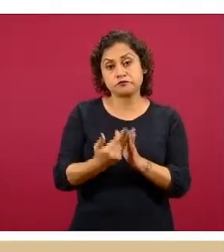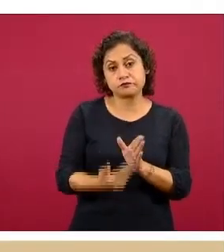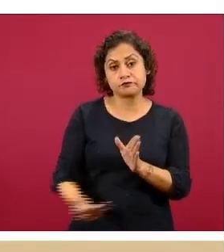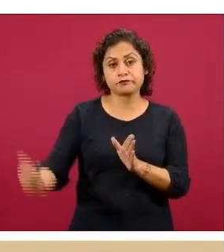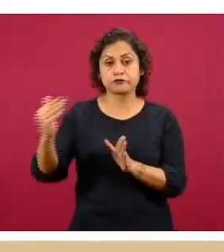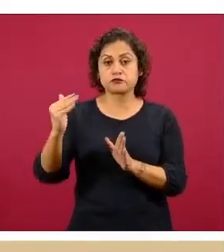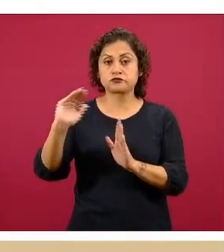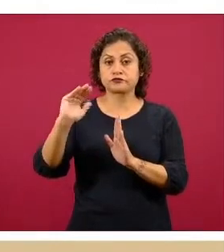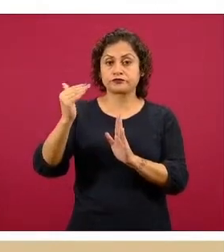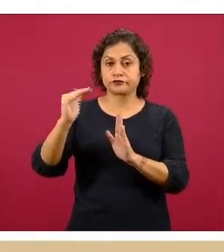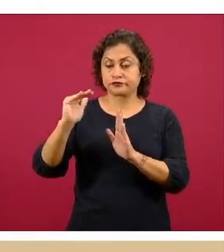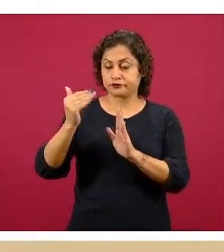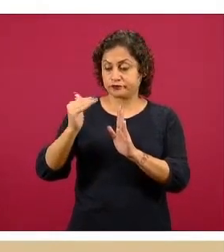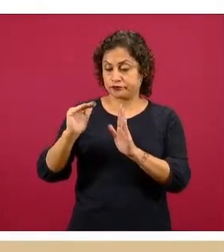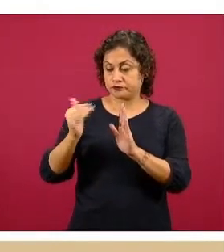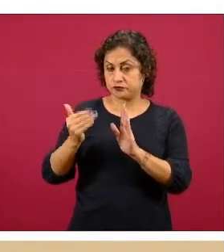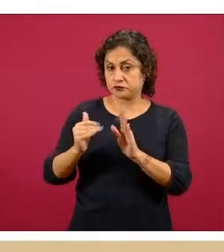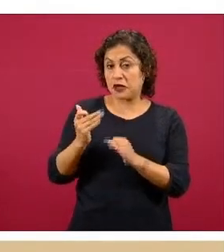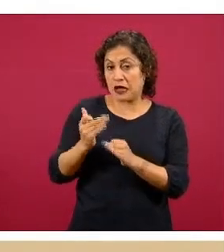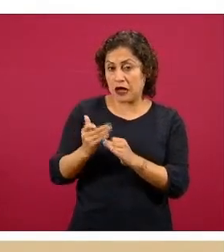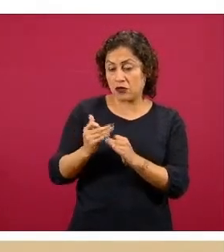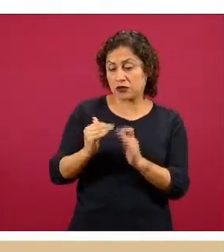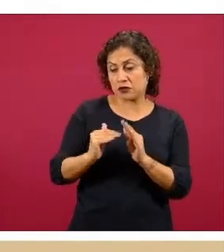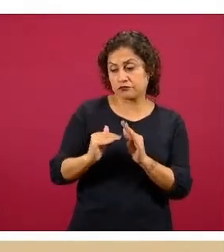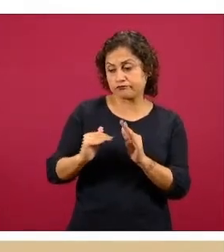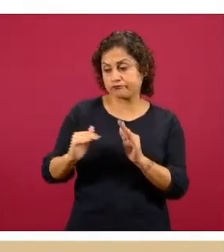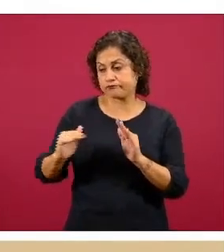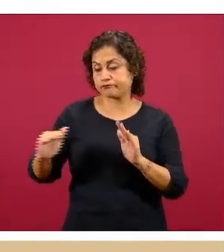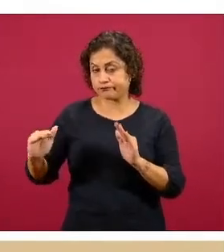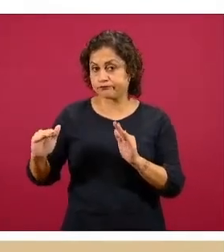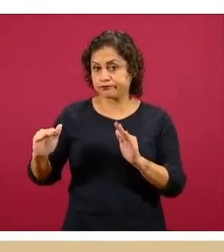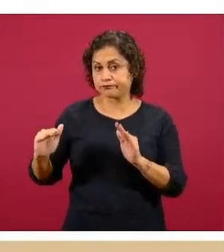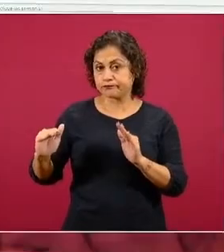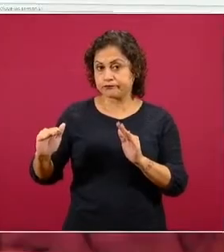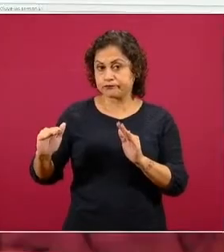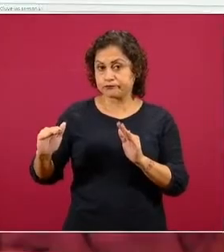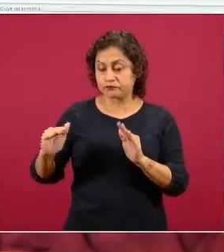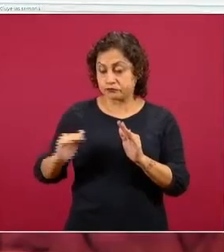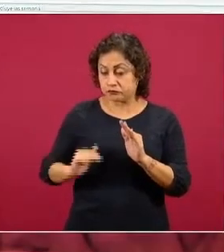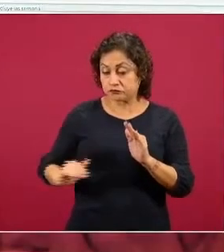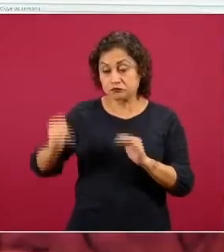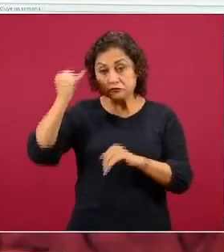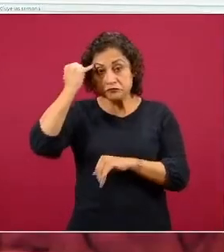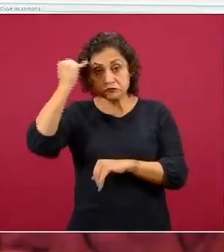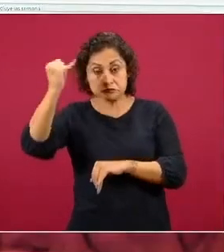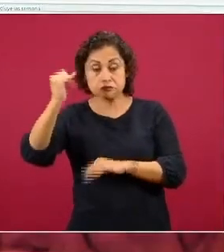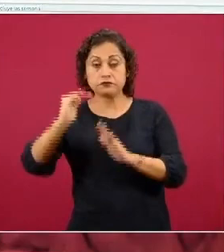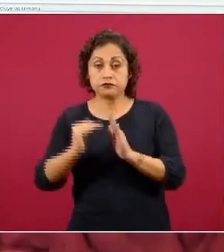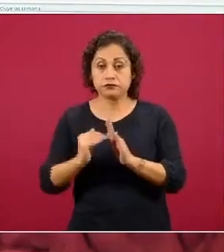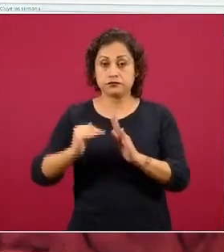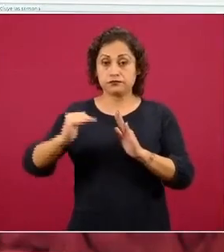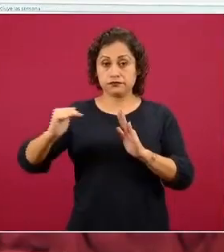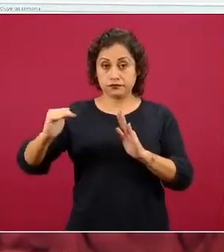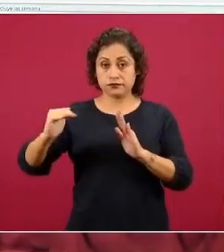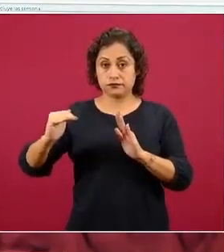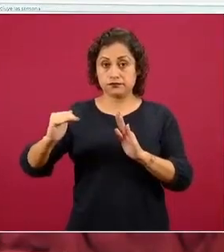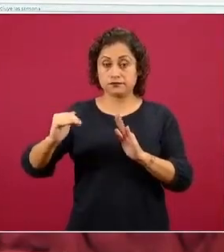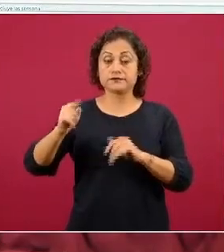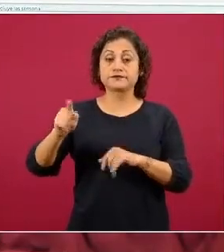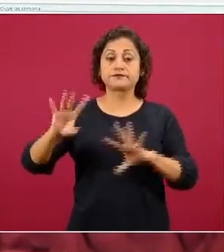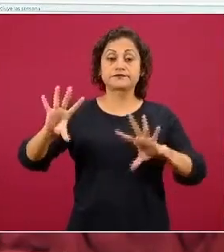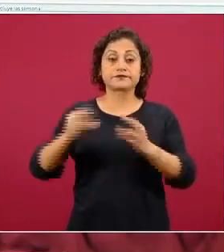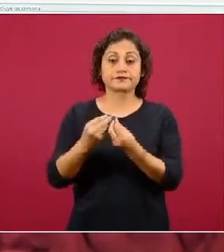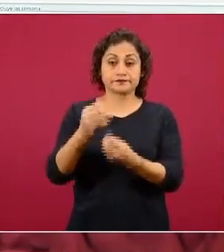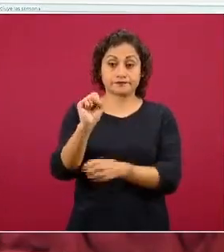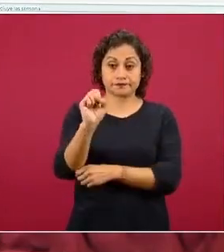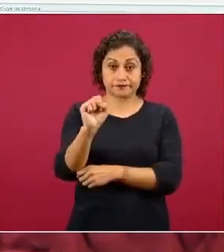un descenso importante y se ha quedado en una meseta todavía por arriba de lo esperado y en totalidad tenemos un